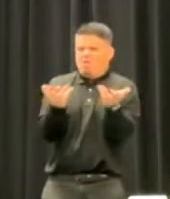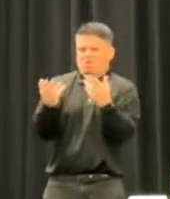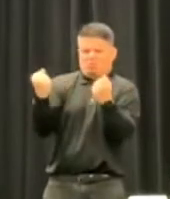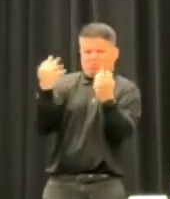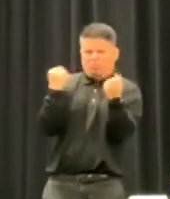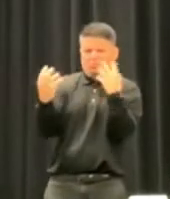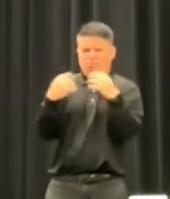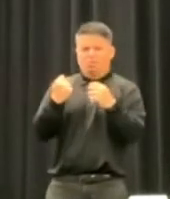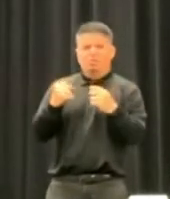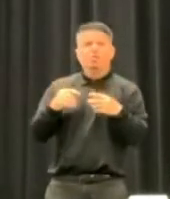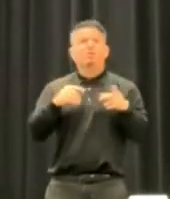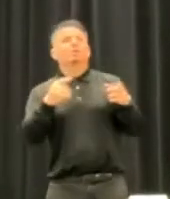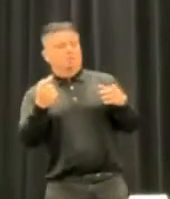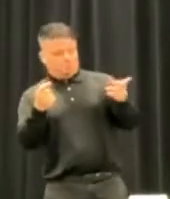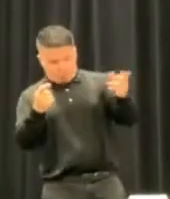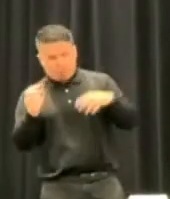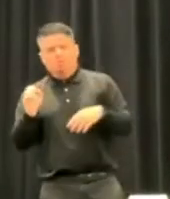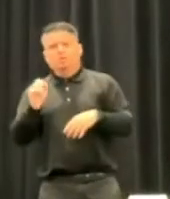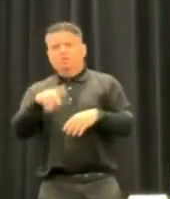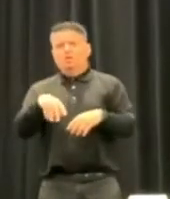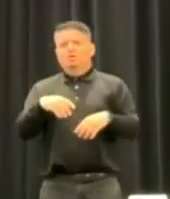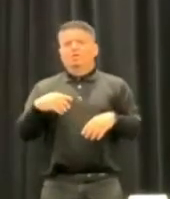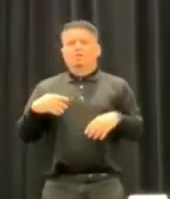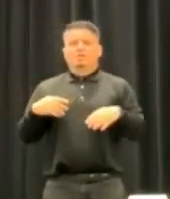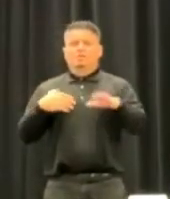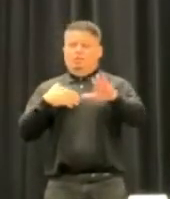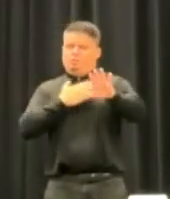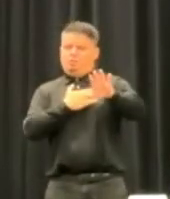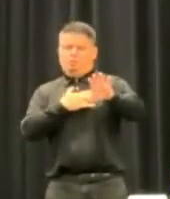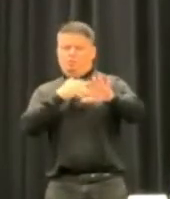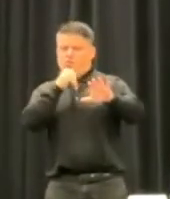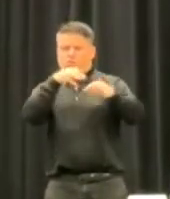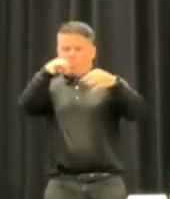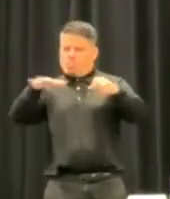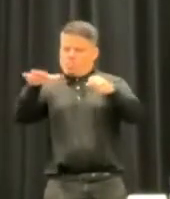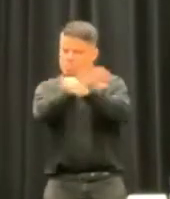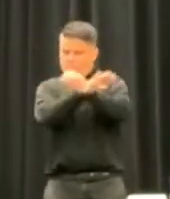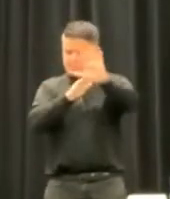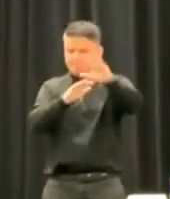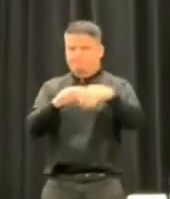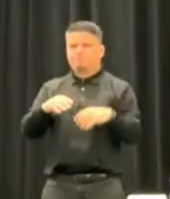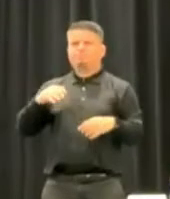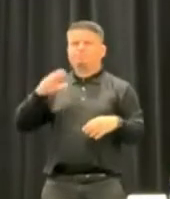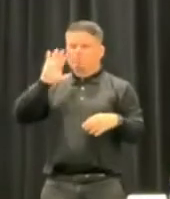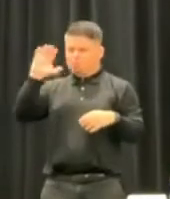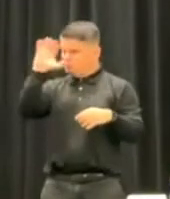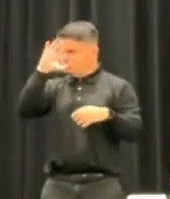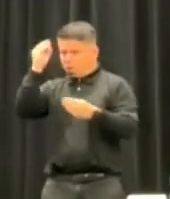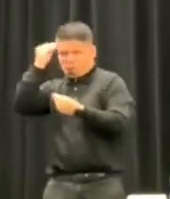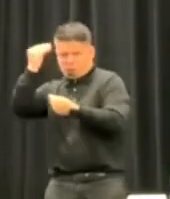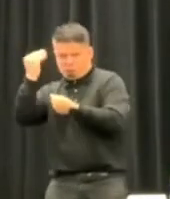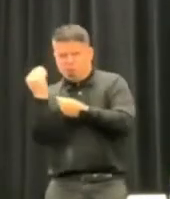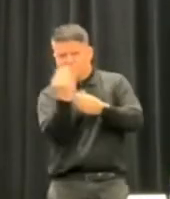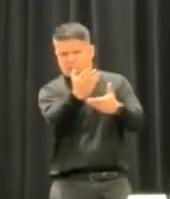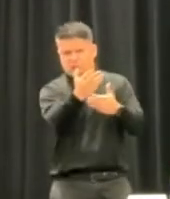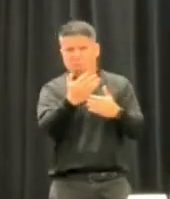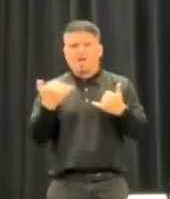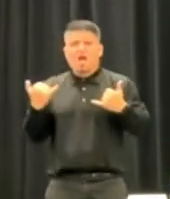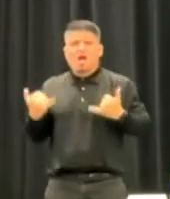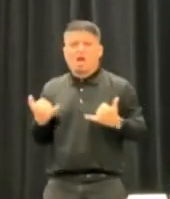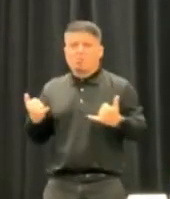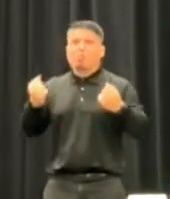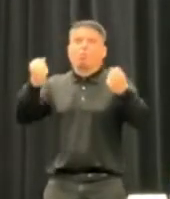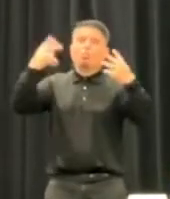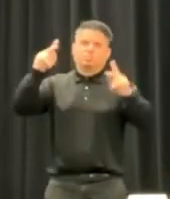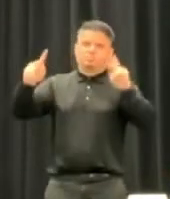pero lo consigo con una tarea si los hilos y lo someto la realidad es que hay muchos empleados trabajando de forma remota el